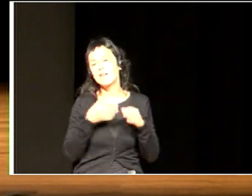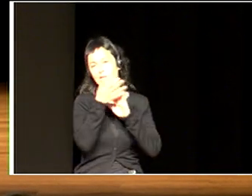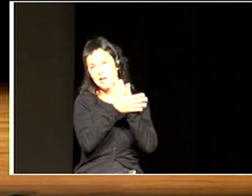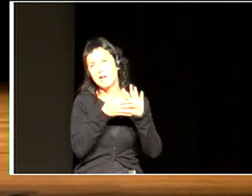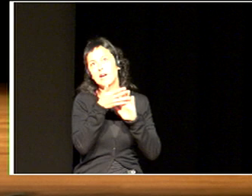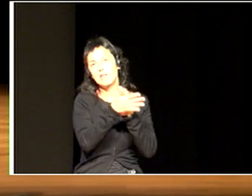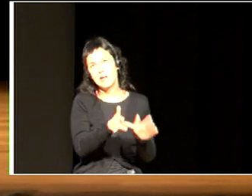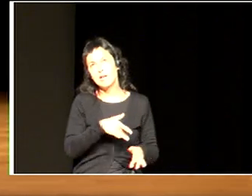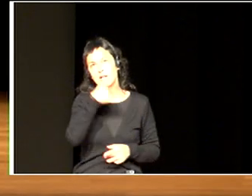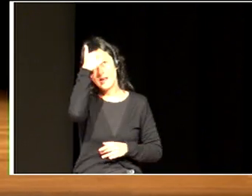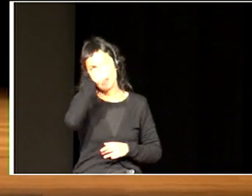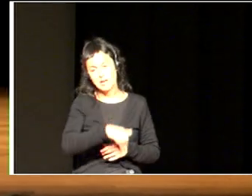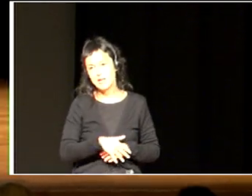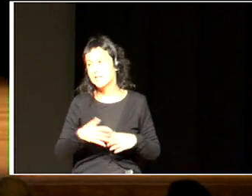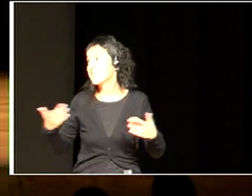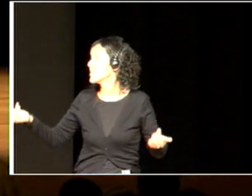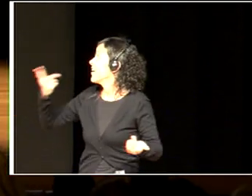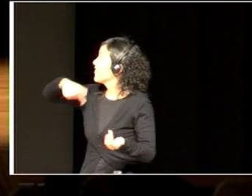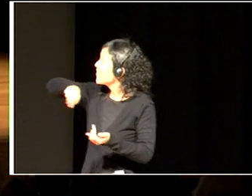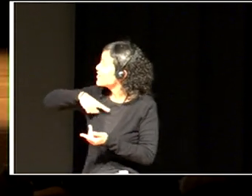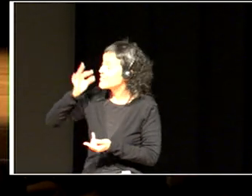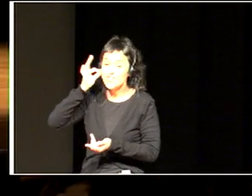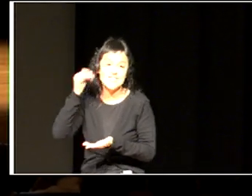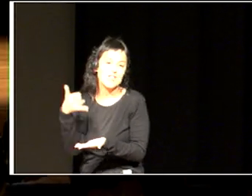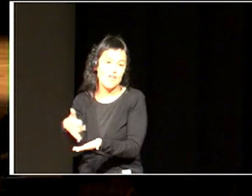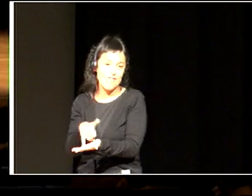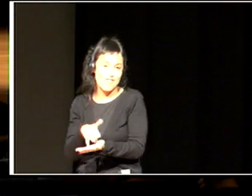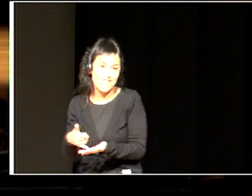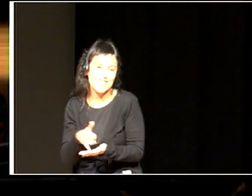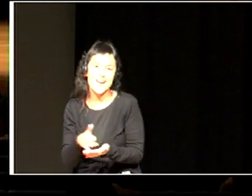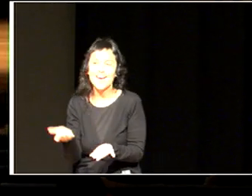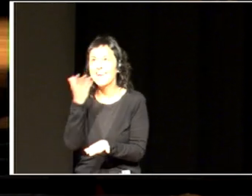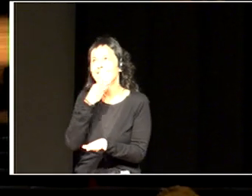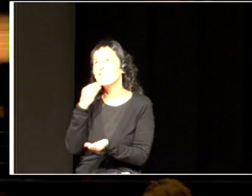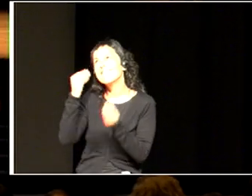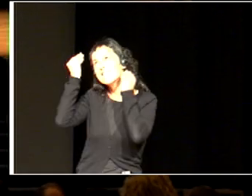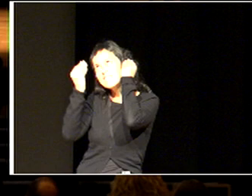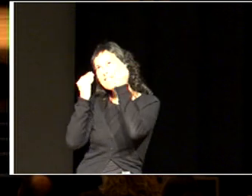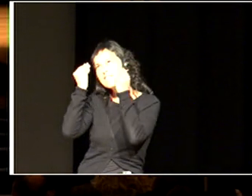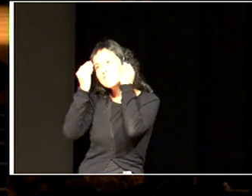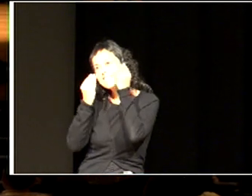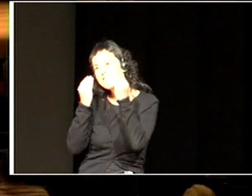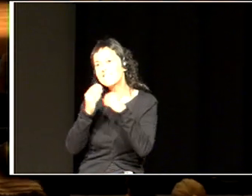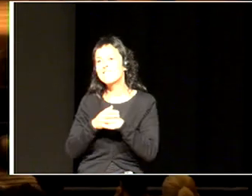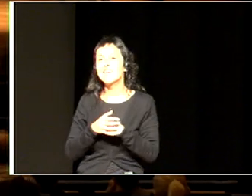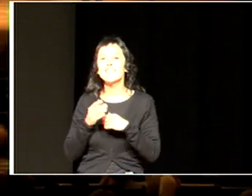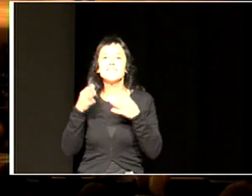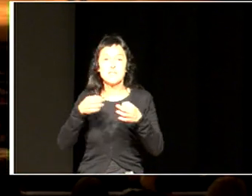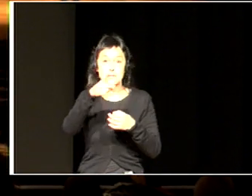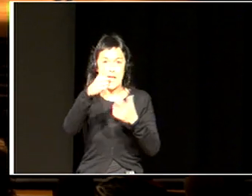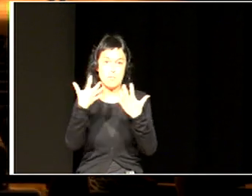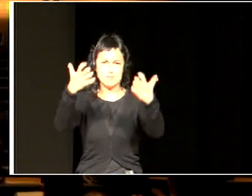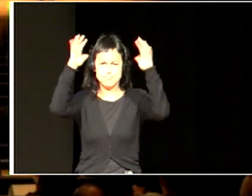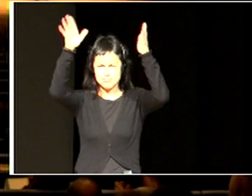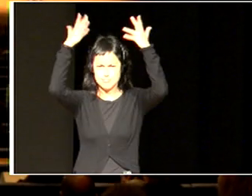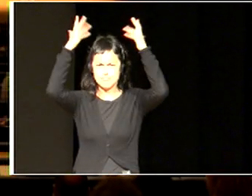cuando nosotras somos frágiles solo estamos pensando en la belleza somos además hiper maternales ese es el día del